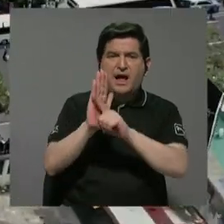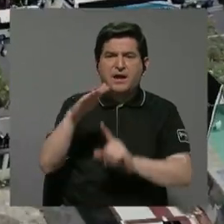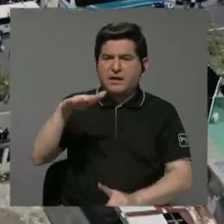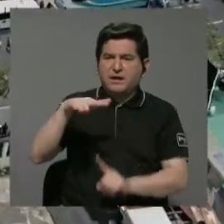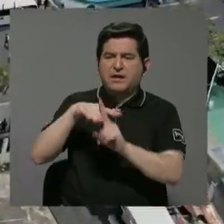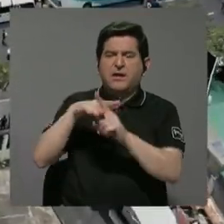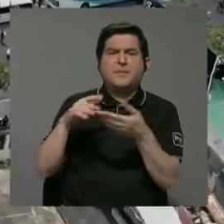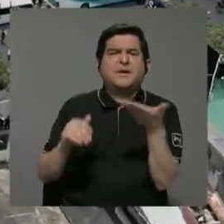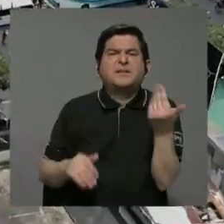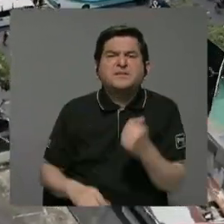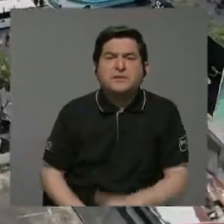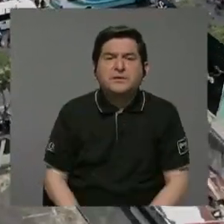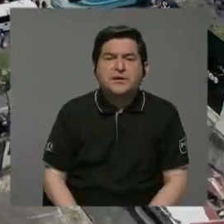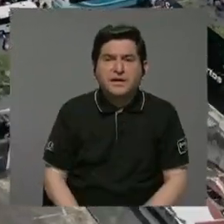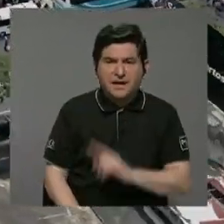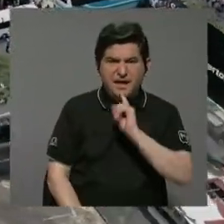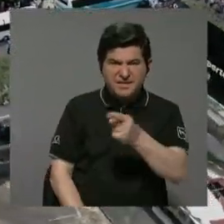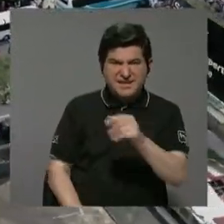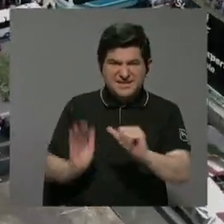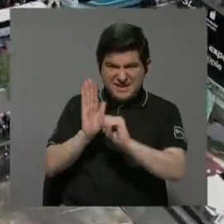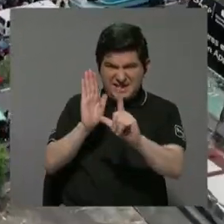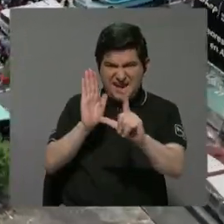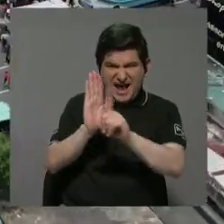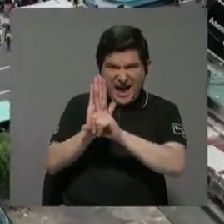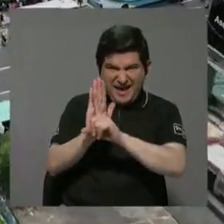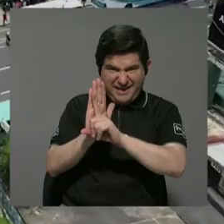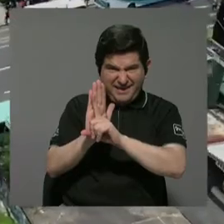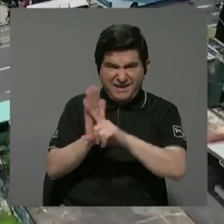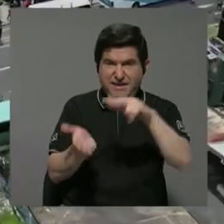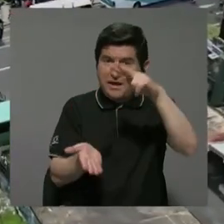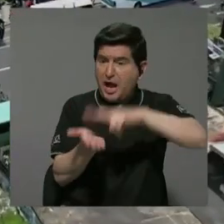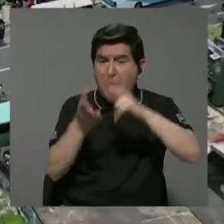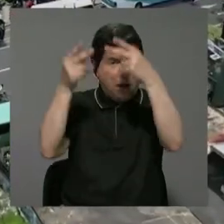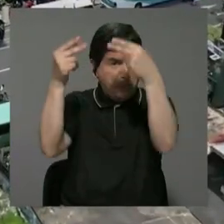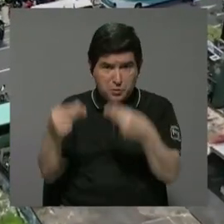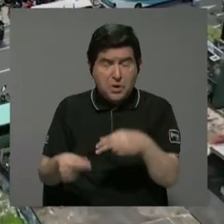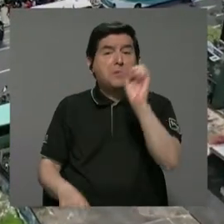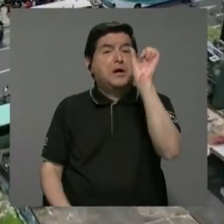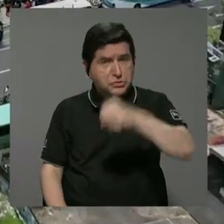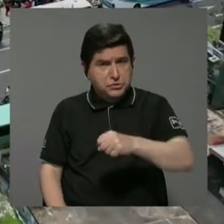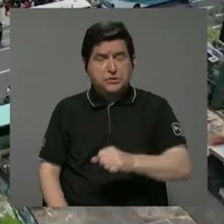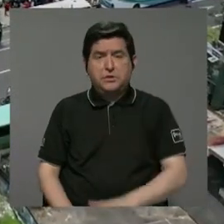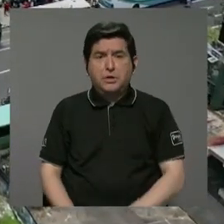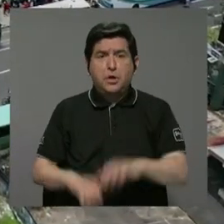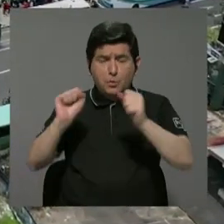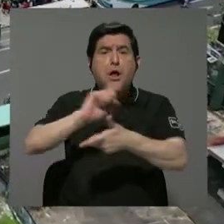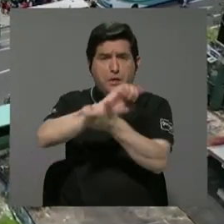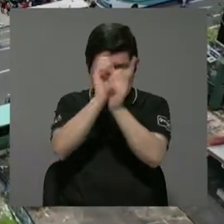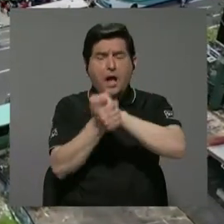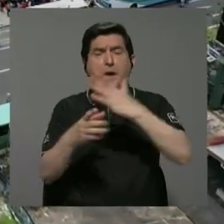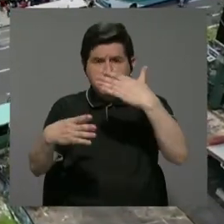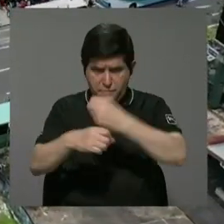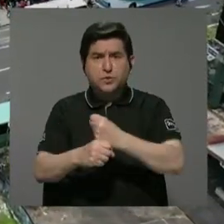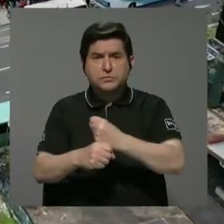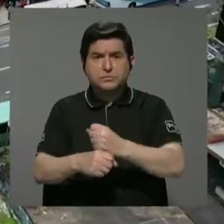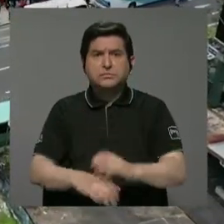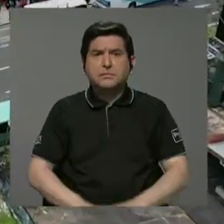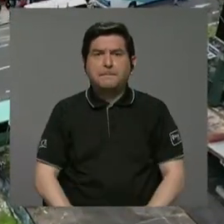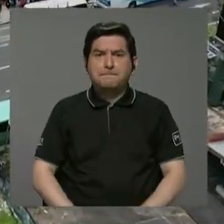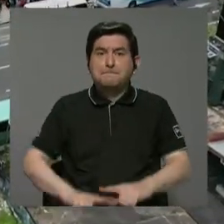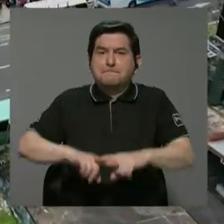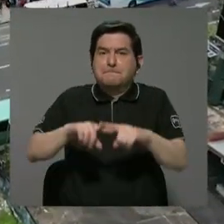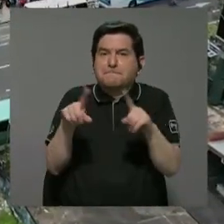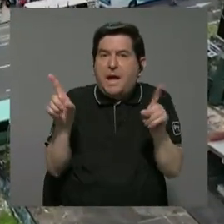¿por qué plantear que la Asamblea Legislativa aprueba un presupuesto? Estamos de acuerdo. Y puede hacer modificaciones.